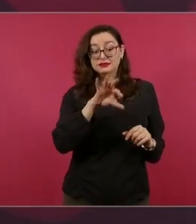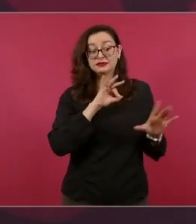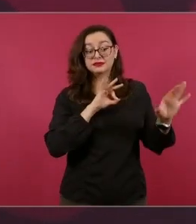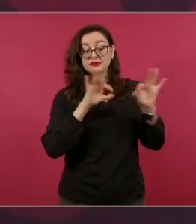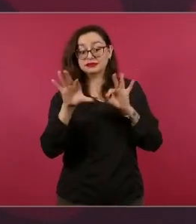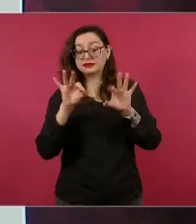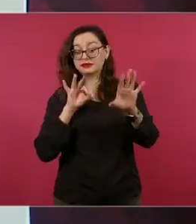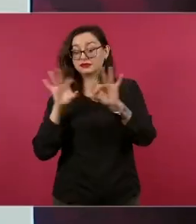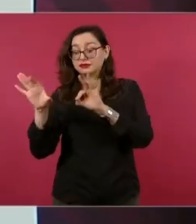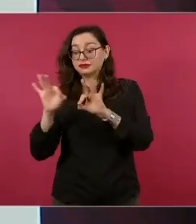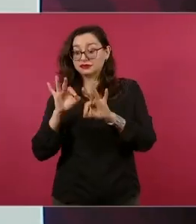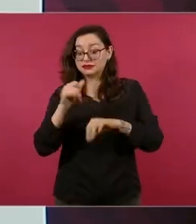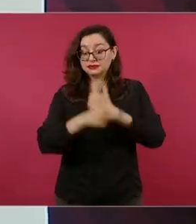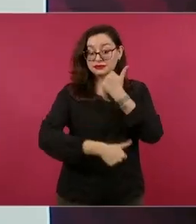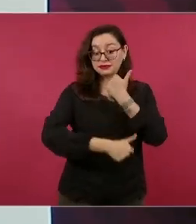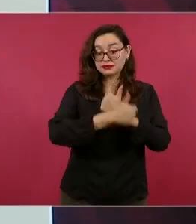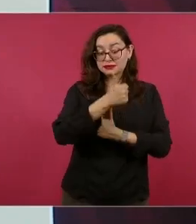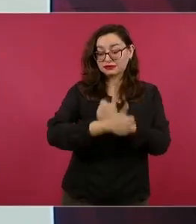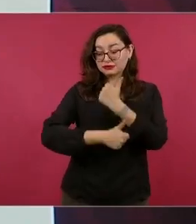tienen